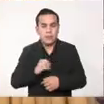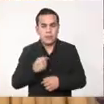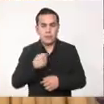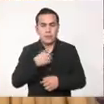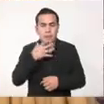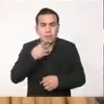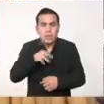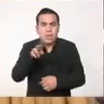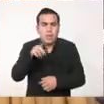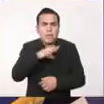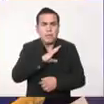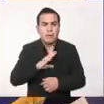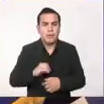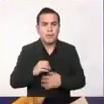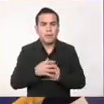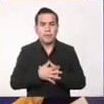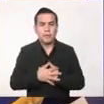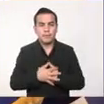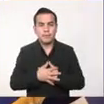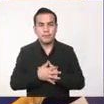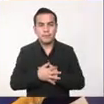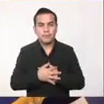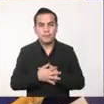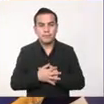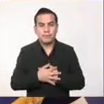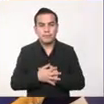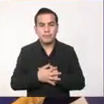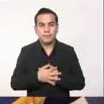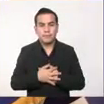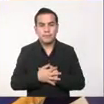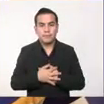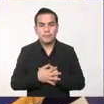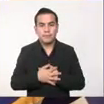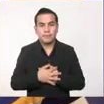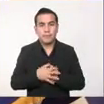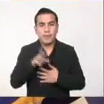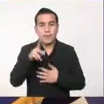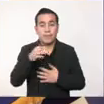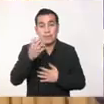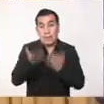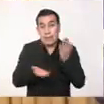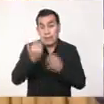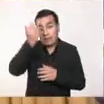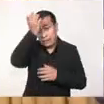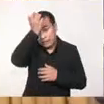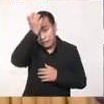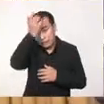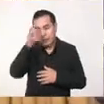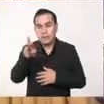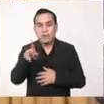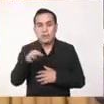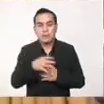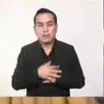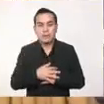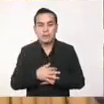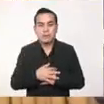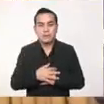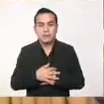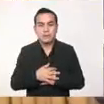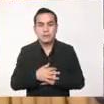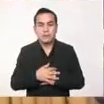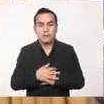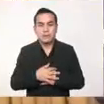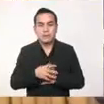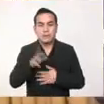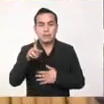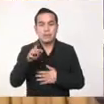considero un amigo de El Salvador. Claro, claro. No hay duda de eso. Un amigo quizás equivocado, pero un amigo. Un gran amigo, sí. Y